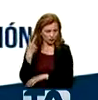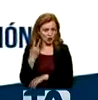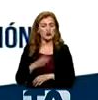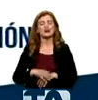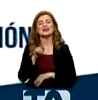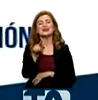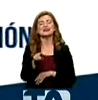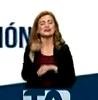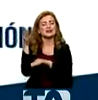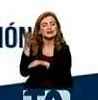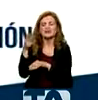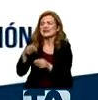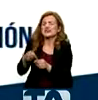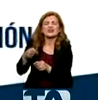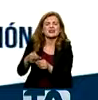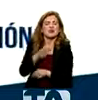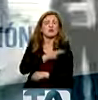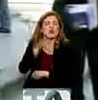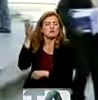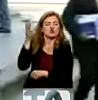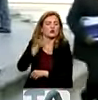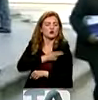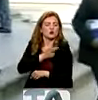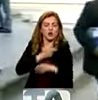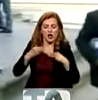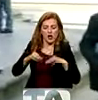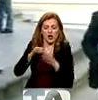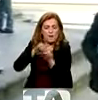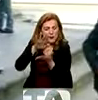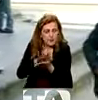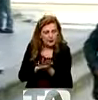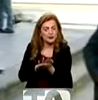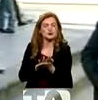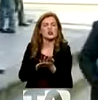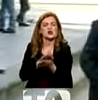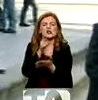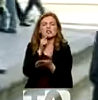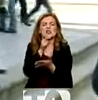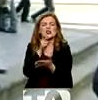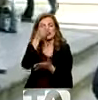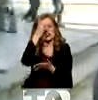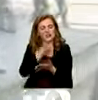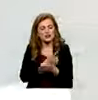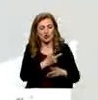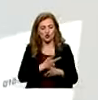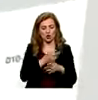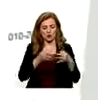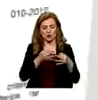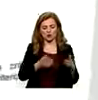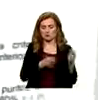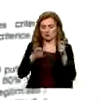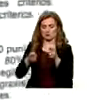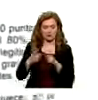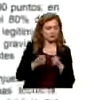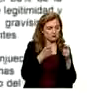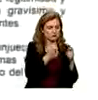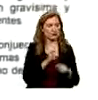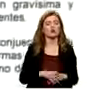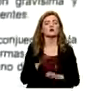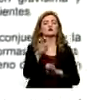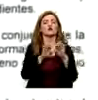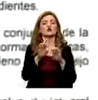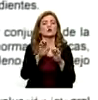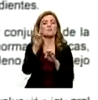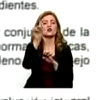que llevarán a cabo la evaluación aplicando la metodología determinada por el Consejo de la Judicatura. Ya sobre la etapa de calificaciones,